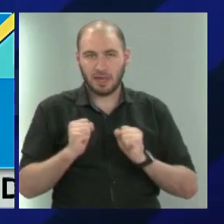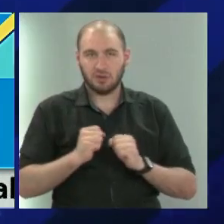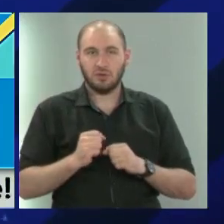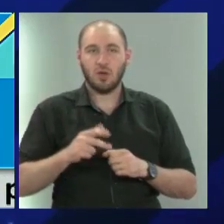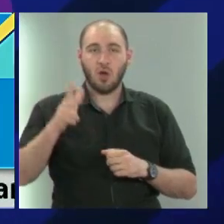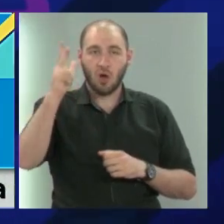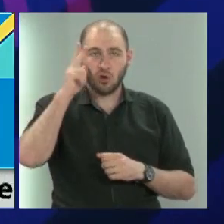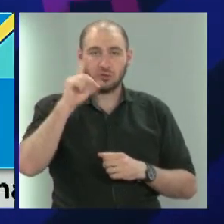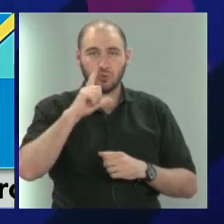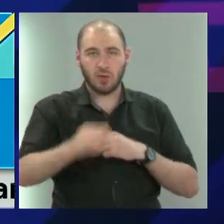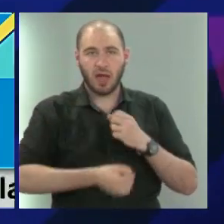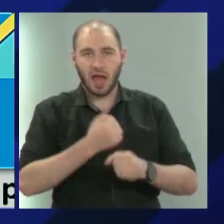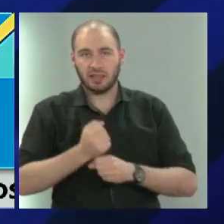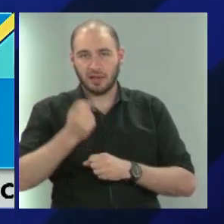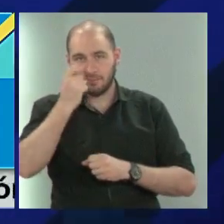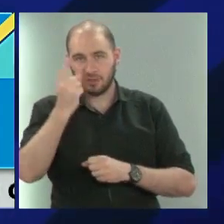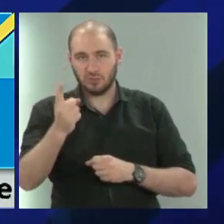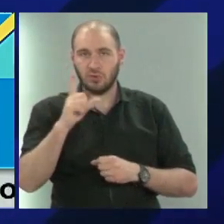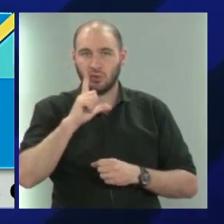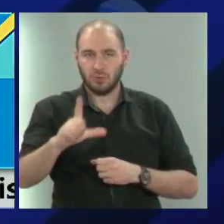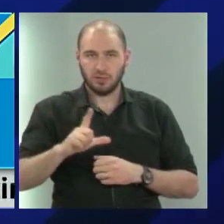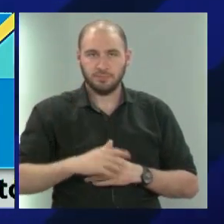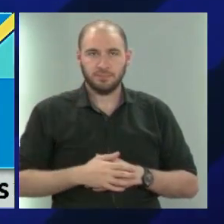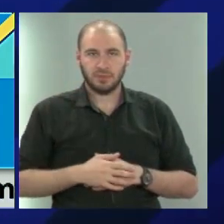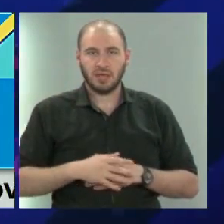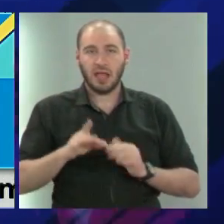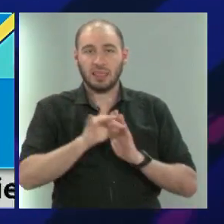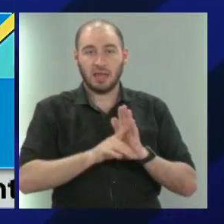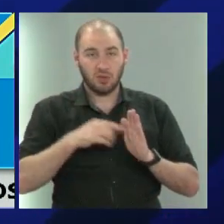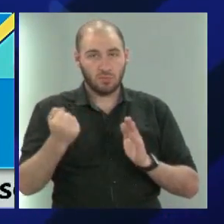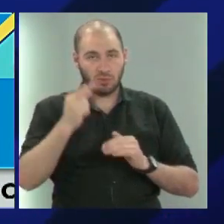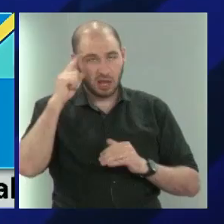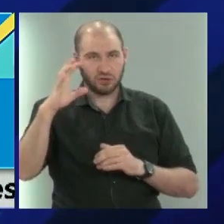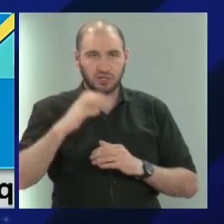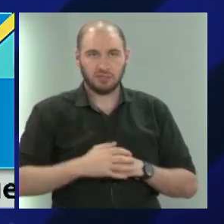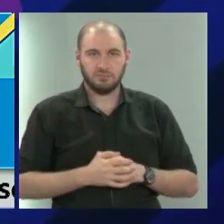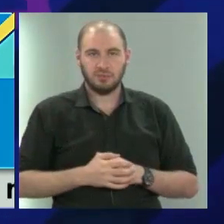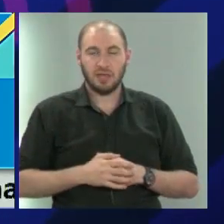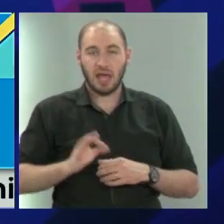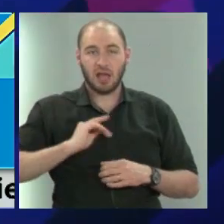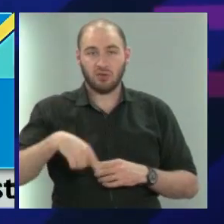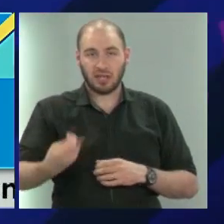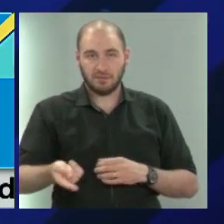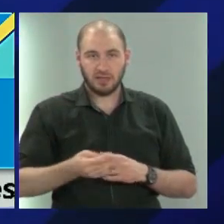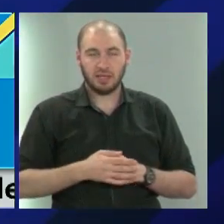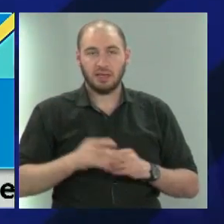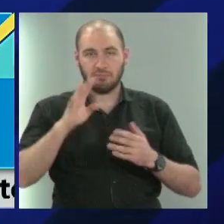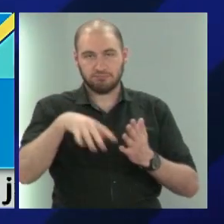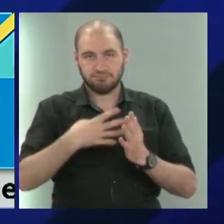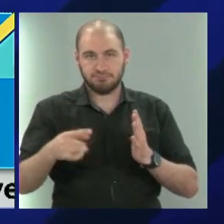serán desde el 8 de julio hasta el 21 de julio. Un dato a tener en cuenta es que a partir del año que viene y con este